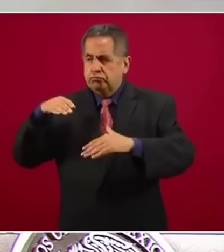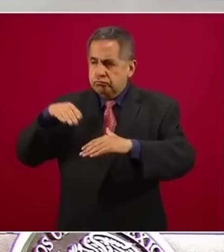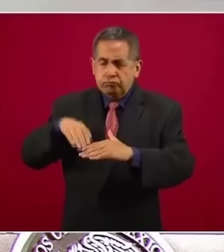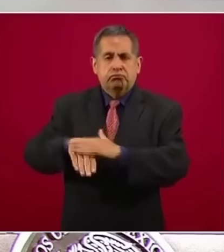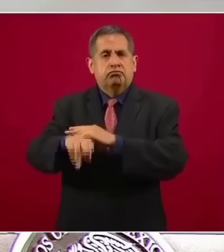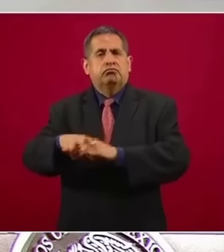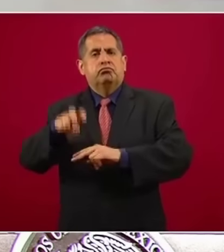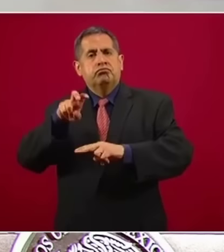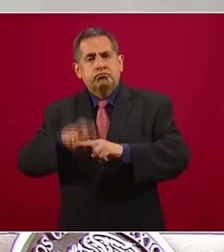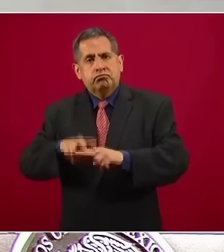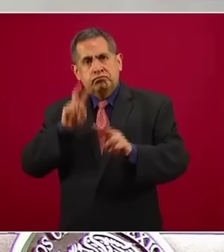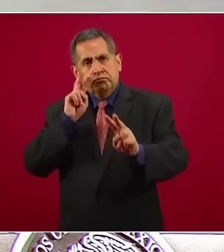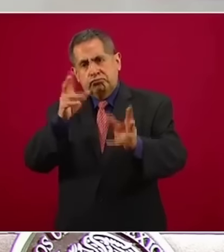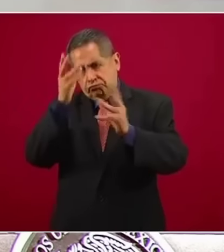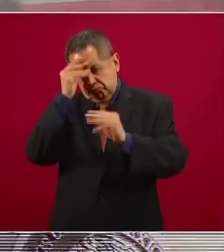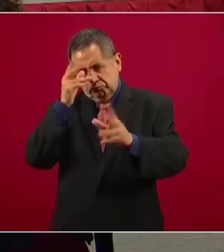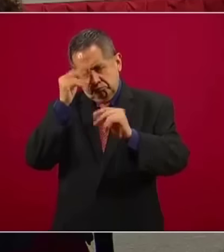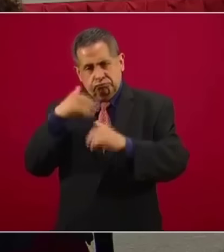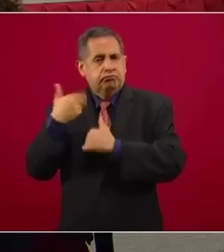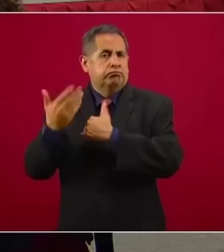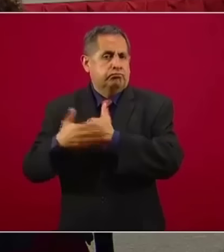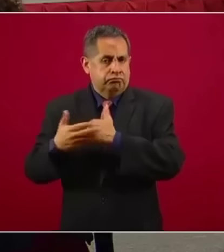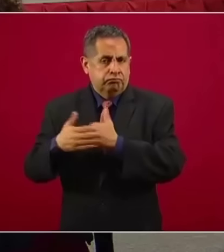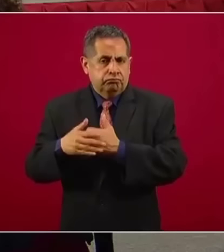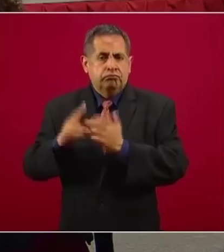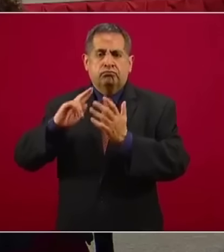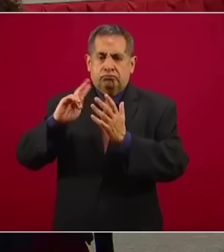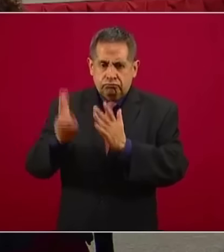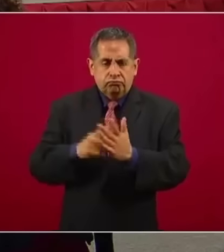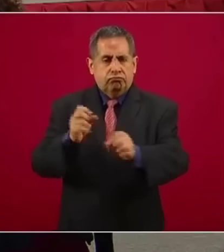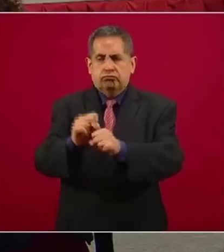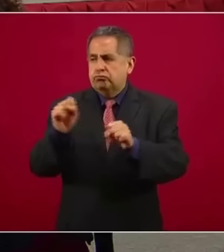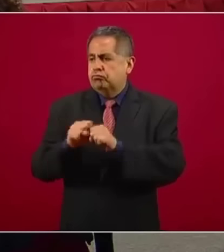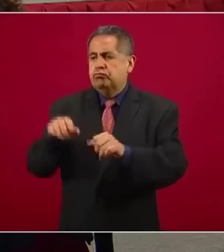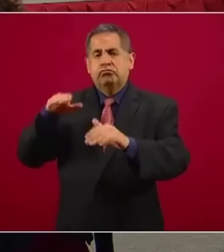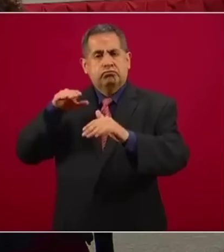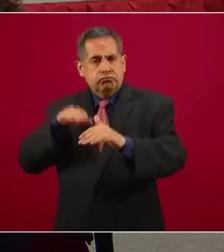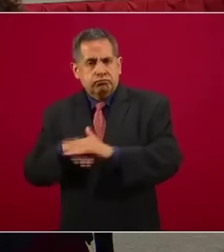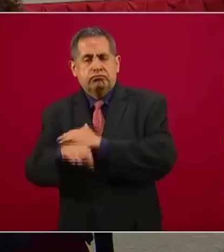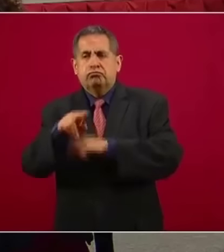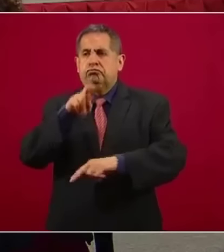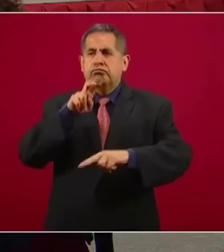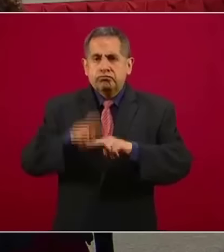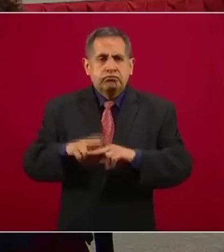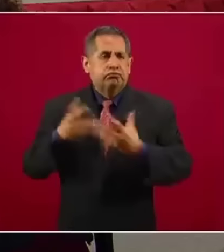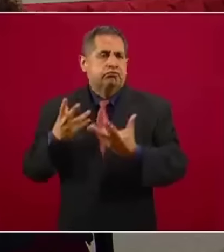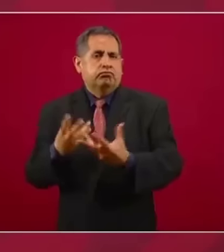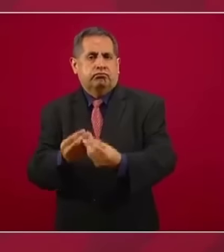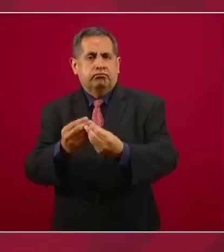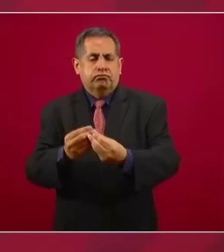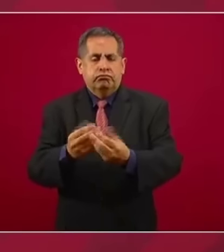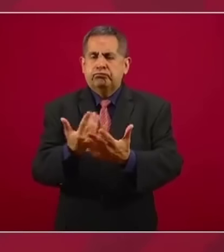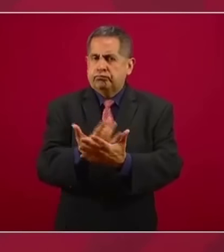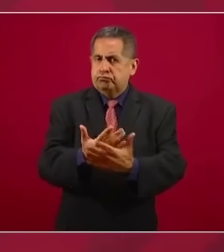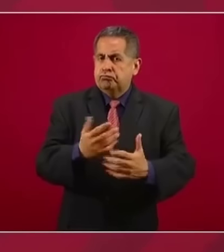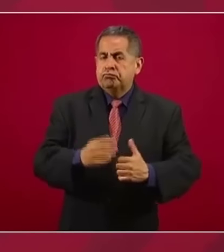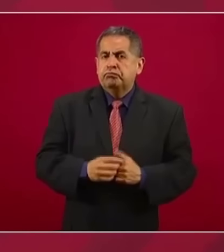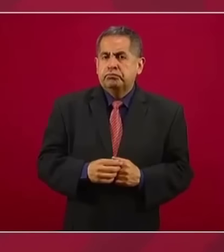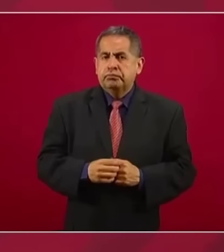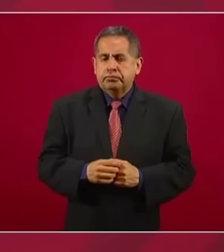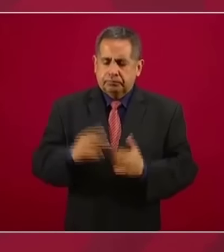presencial con el regreso a las aulas. De nuevo,